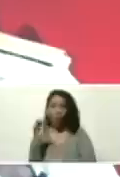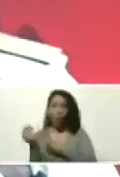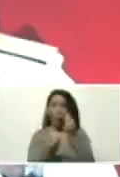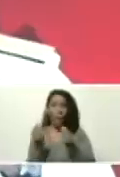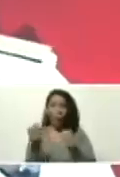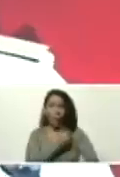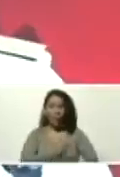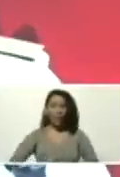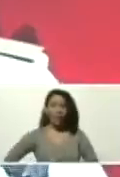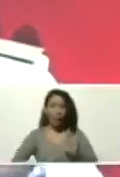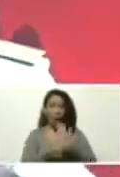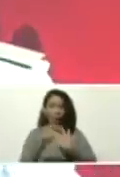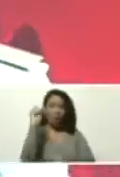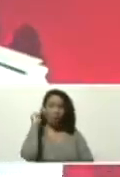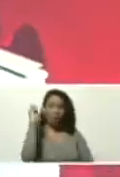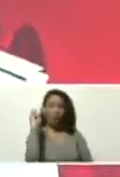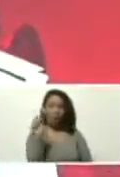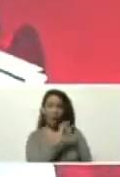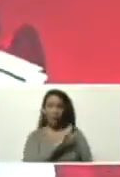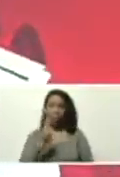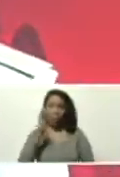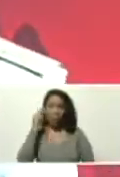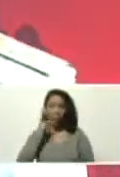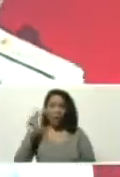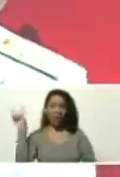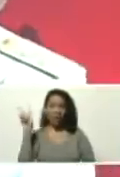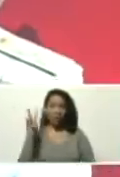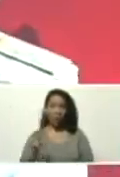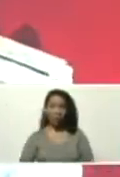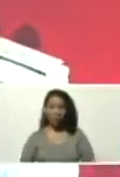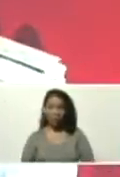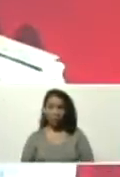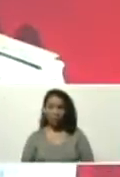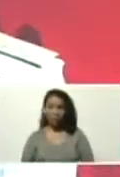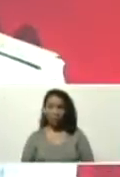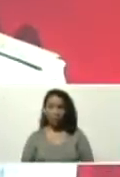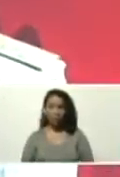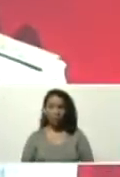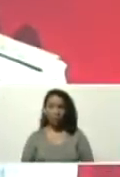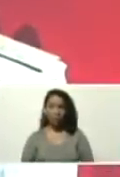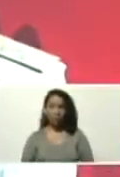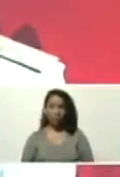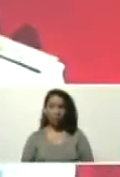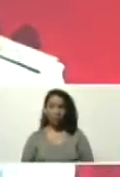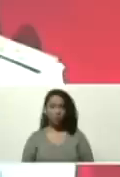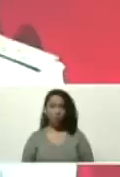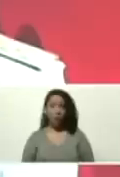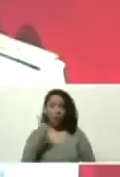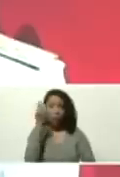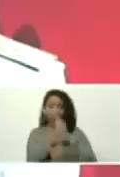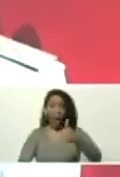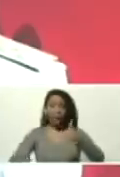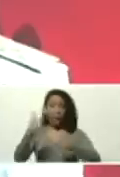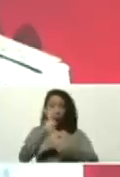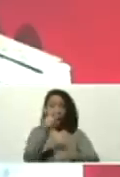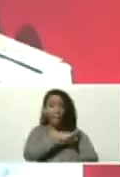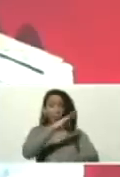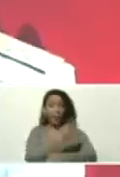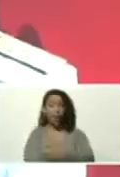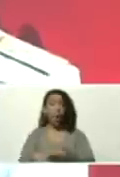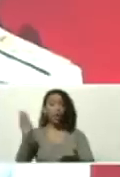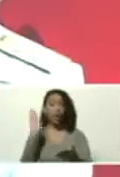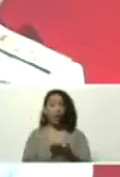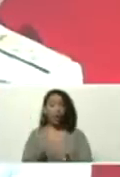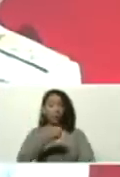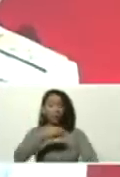presidente constitucional de la República Bolivariana de Venezuela. Con su ascensión al poder volvió la